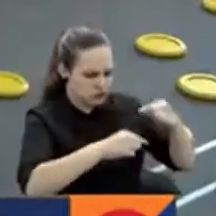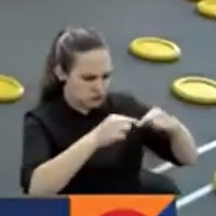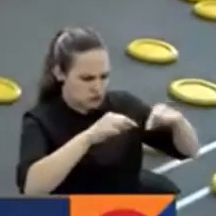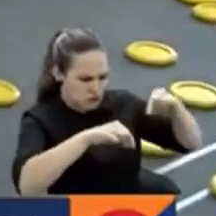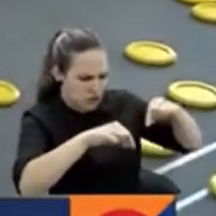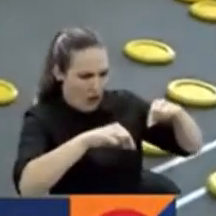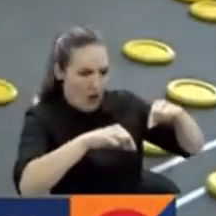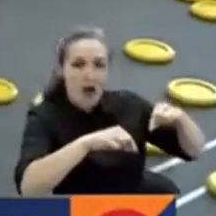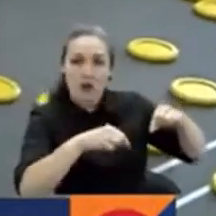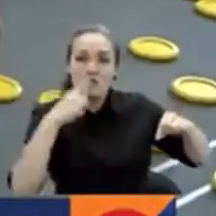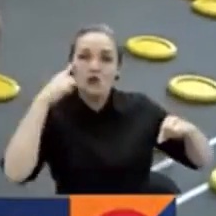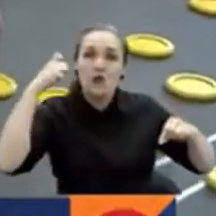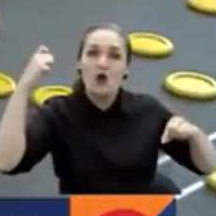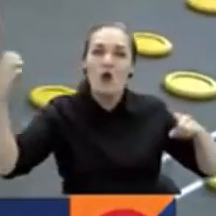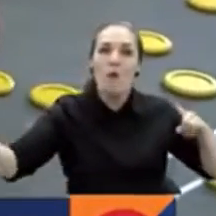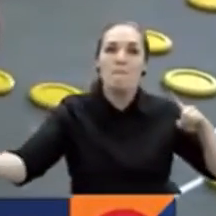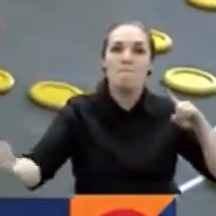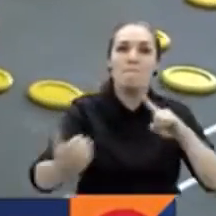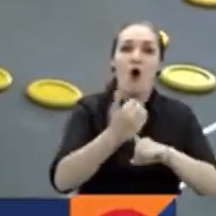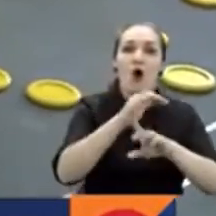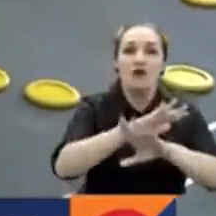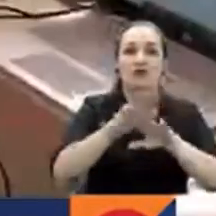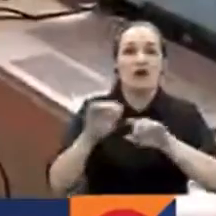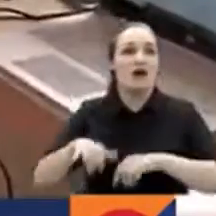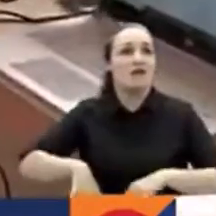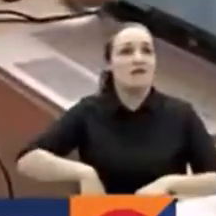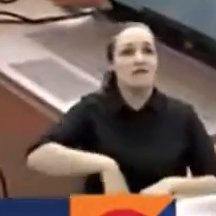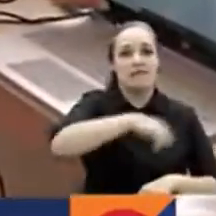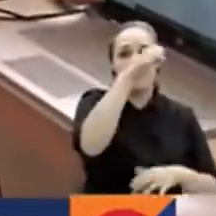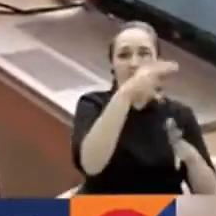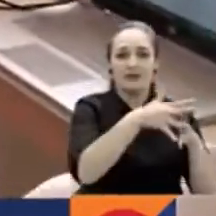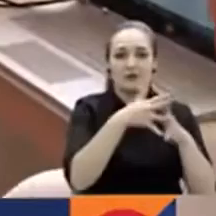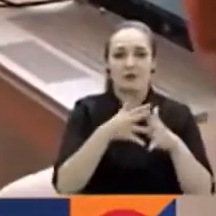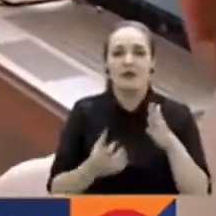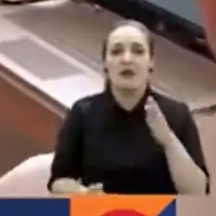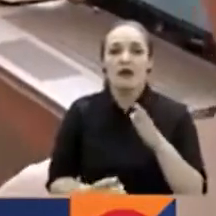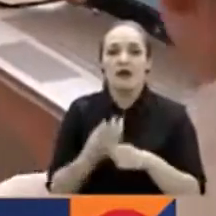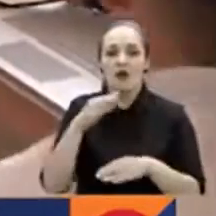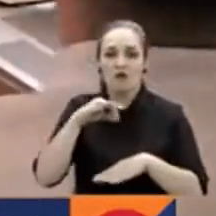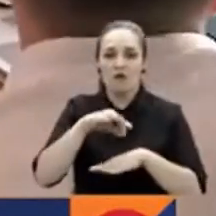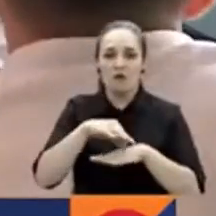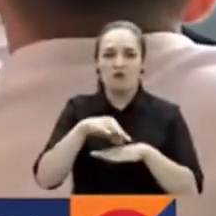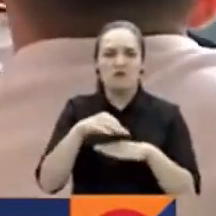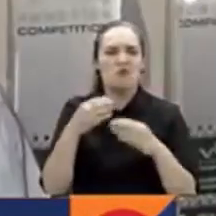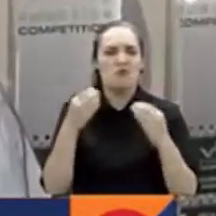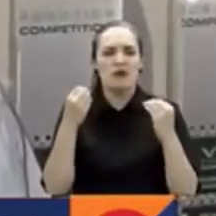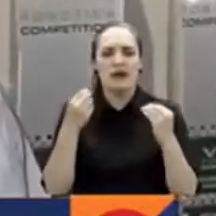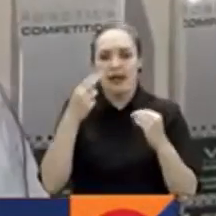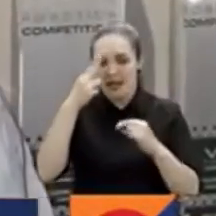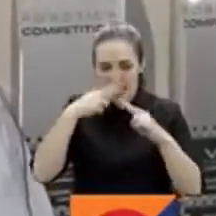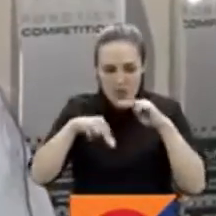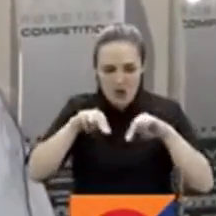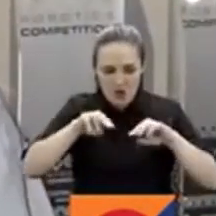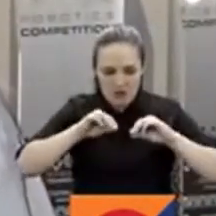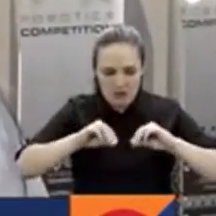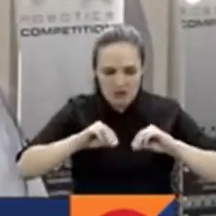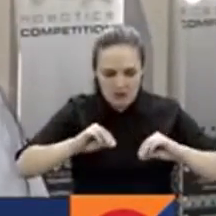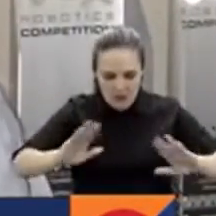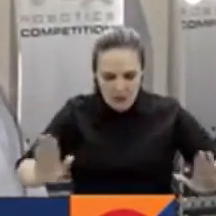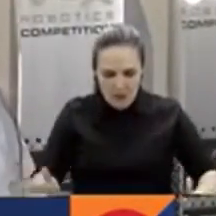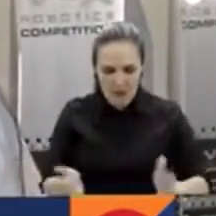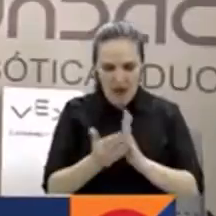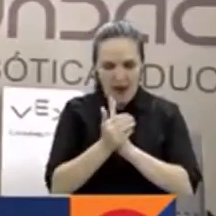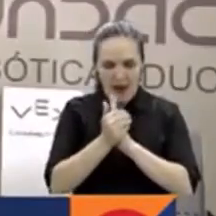capacidades, hoy los llevará a los Estados Unidos. Nosotros iniciamos esta fundación para poder que nuestros hijos se pudieran desarrollar